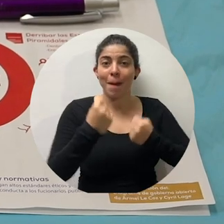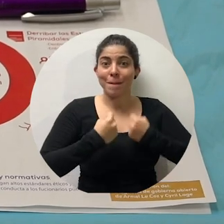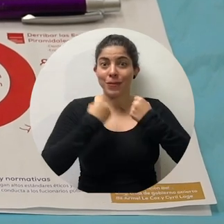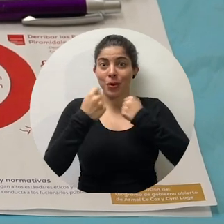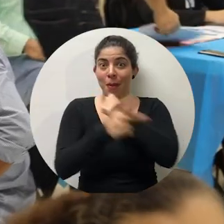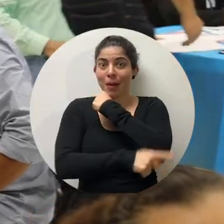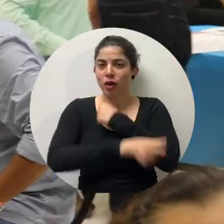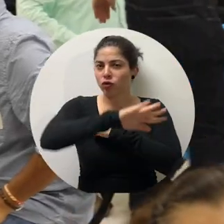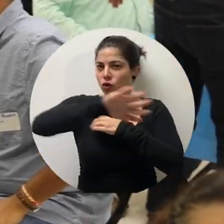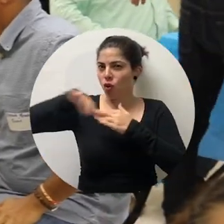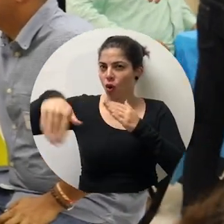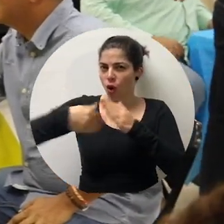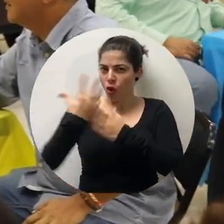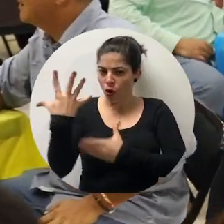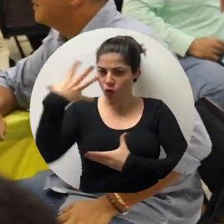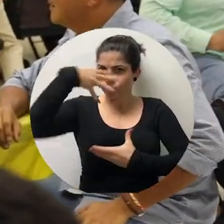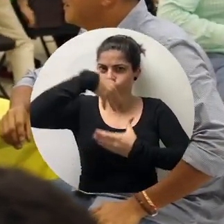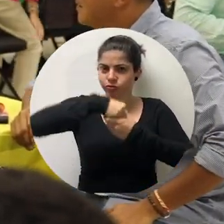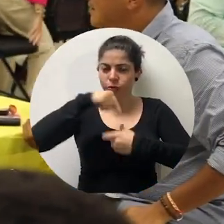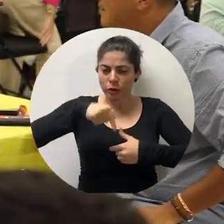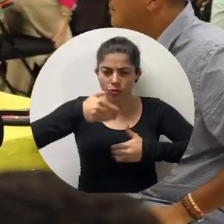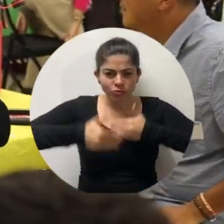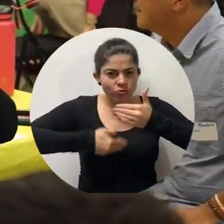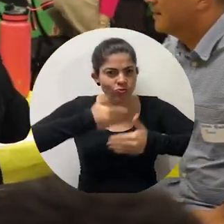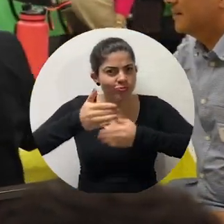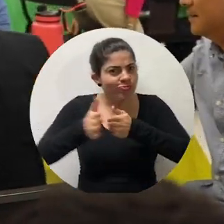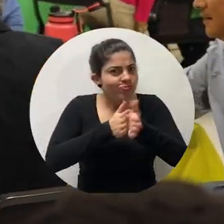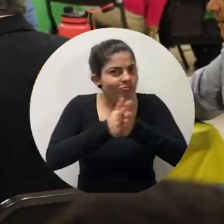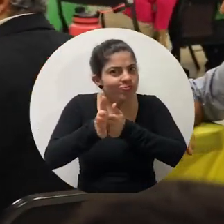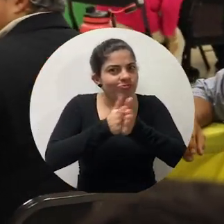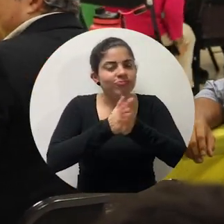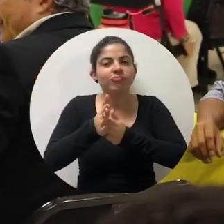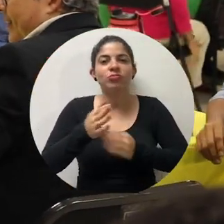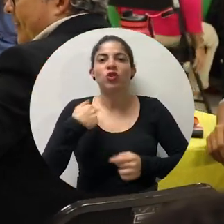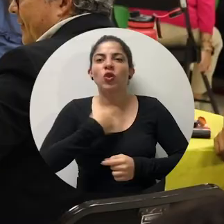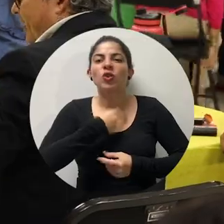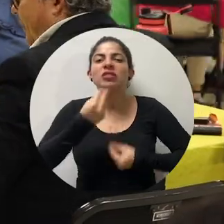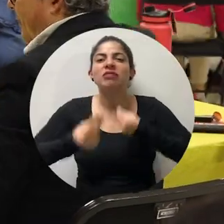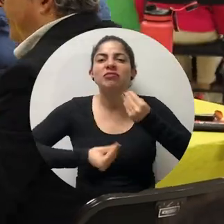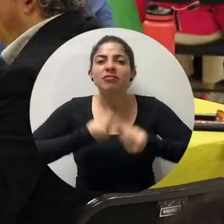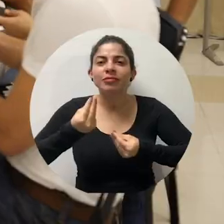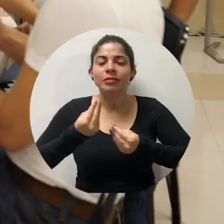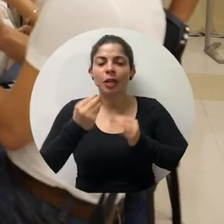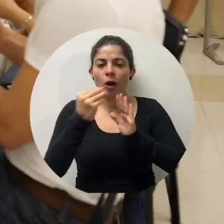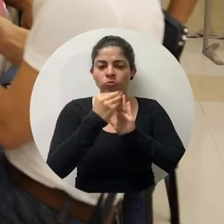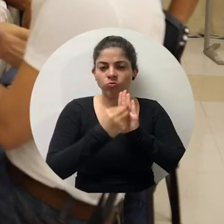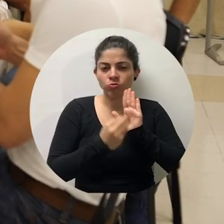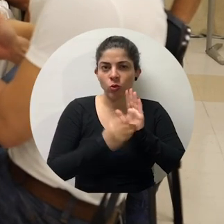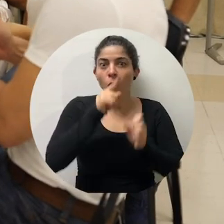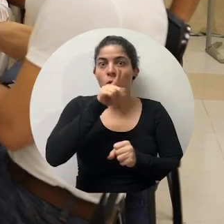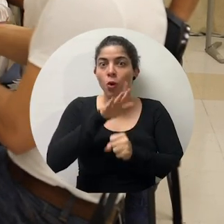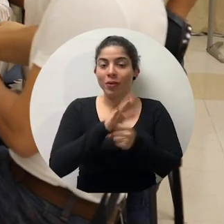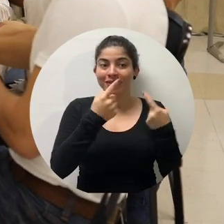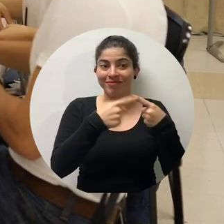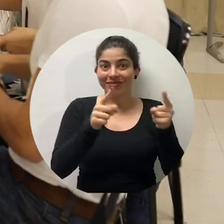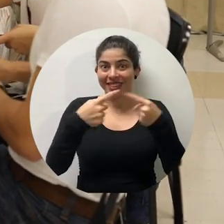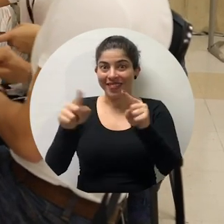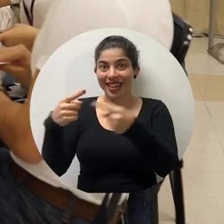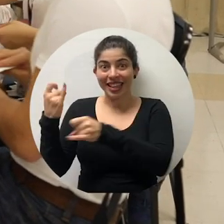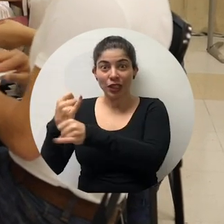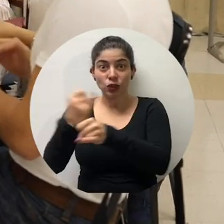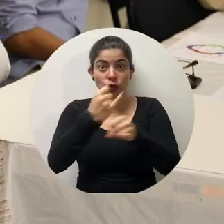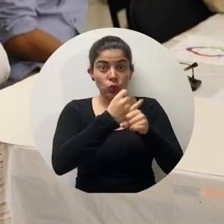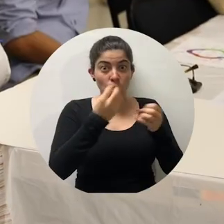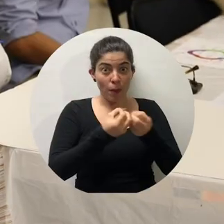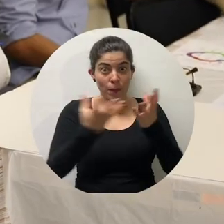todos los poderes de la República. Va a ser una jornada muy, muy provechosa, donde vamos a tener compromisos de todas las